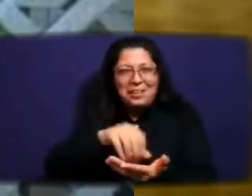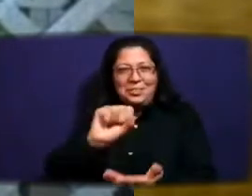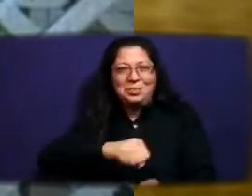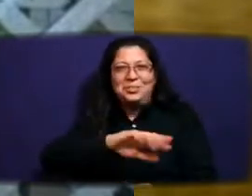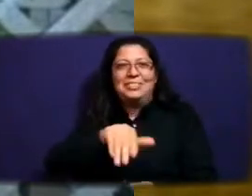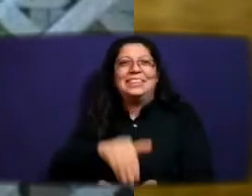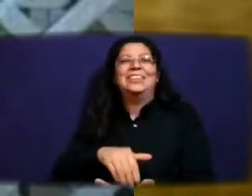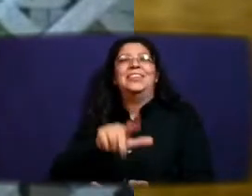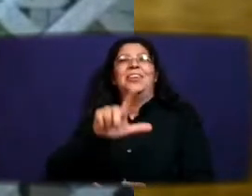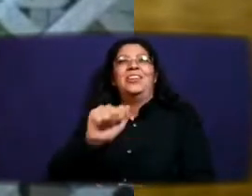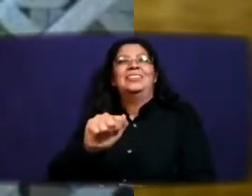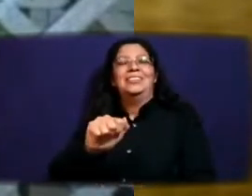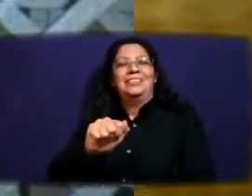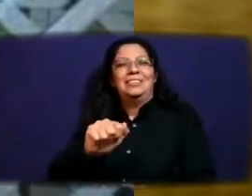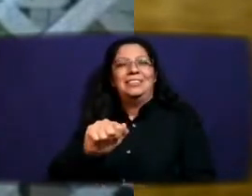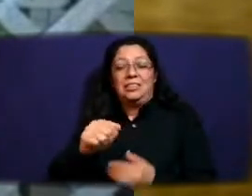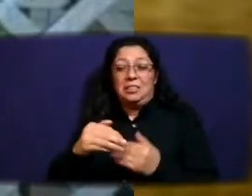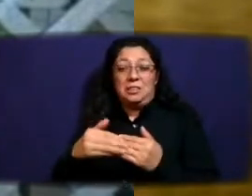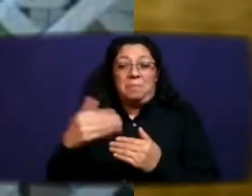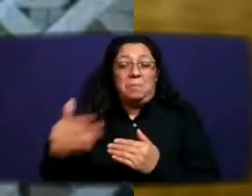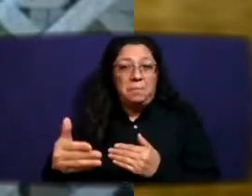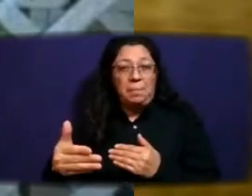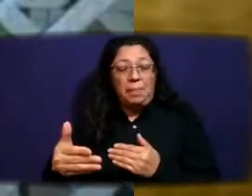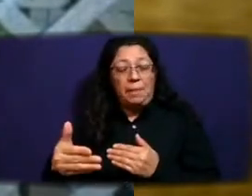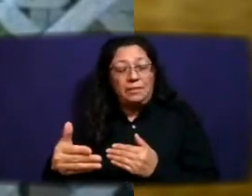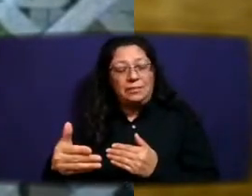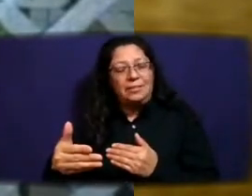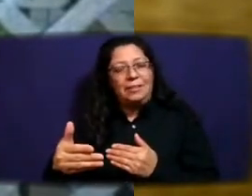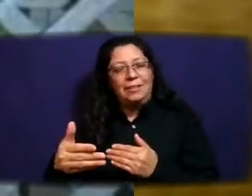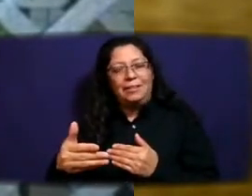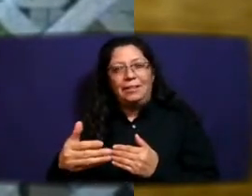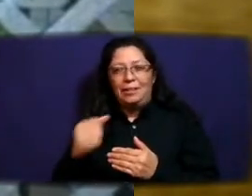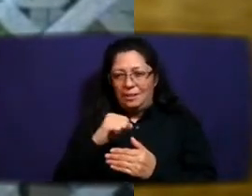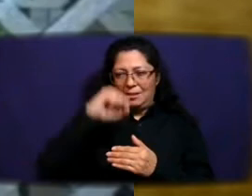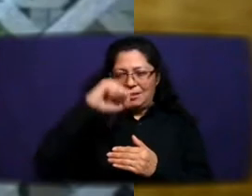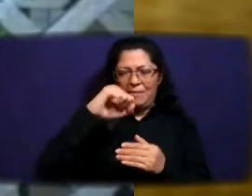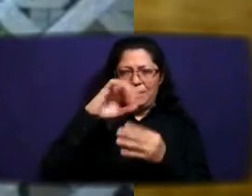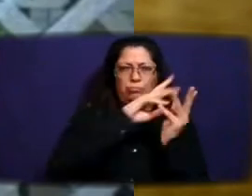Ángeles después de la rebelión.